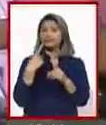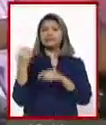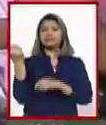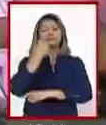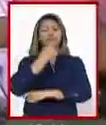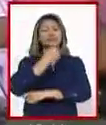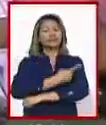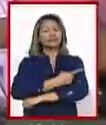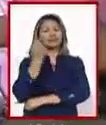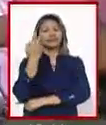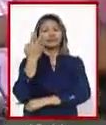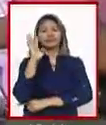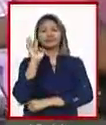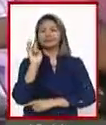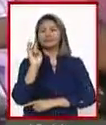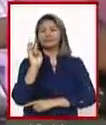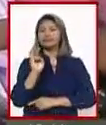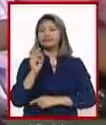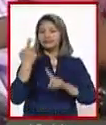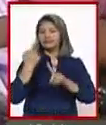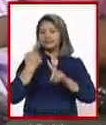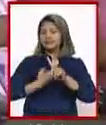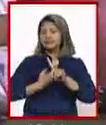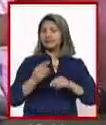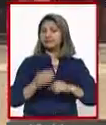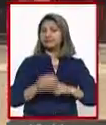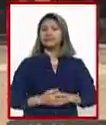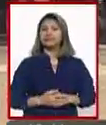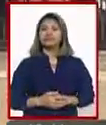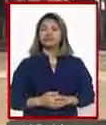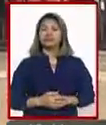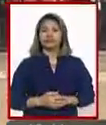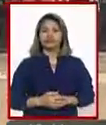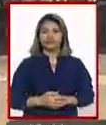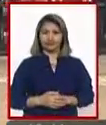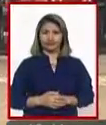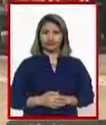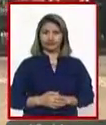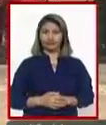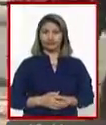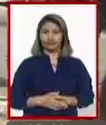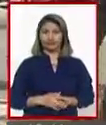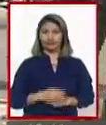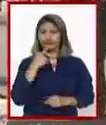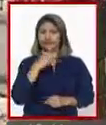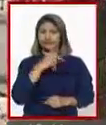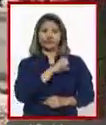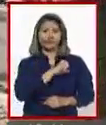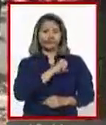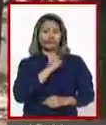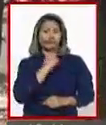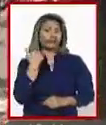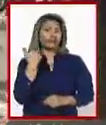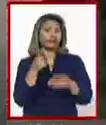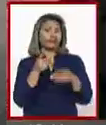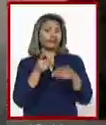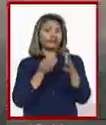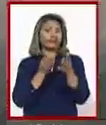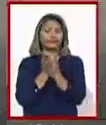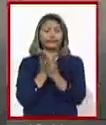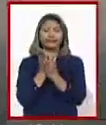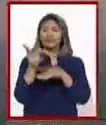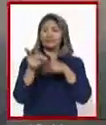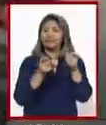día 16 de este mes va a venir el Comando Nacional a través de la Dirección Nacional